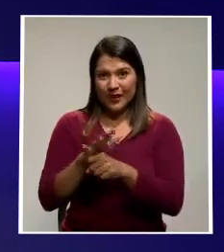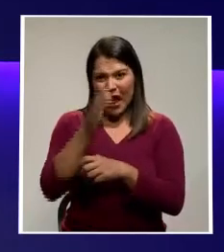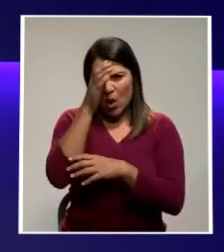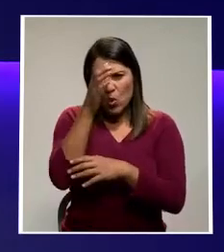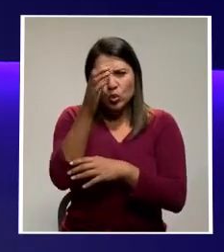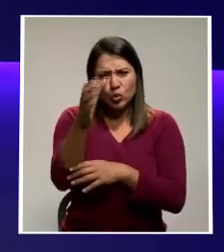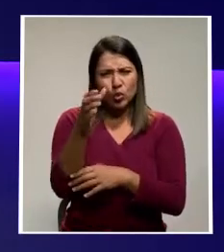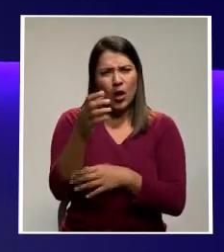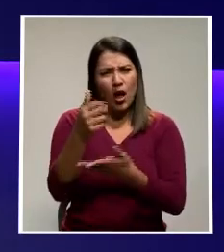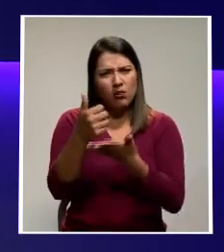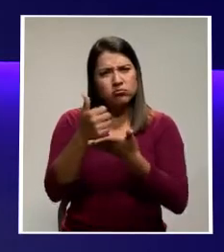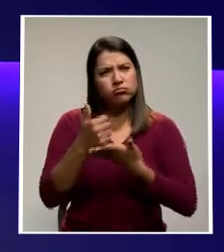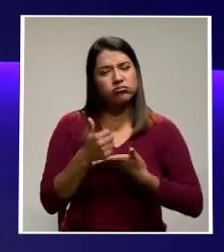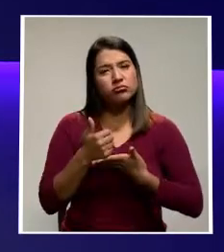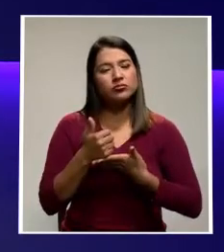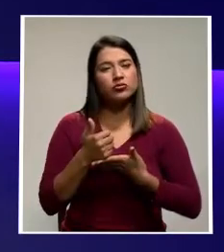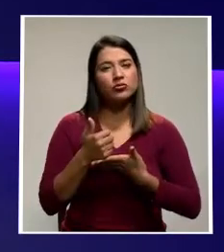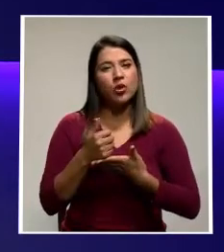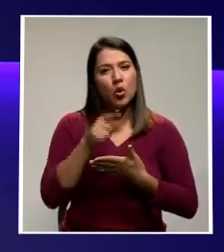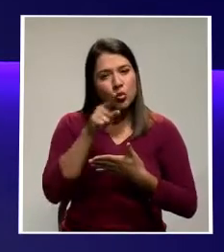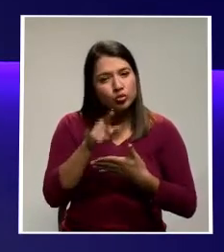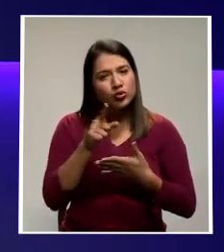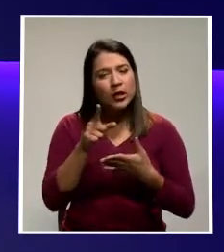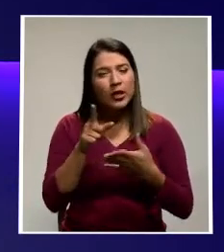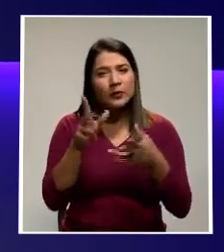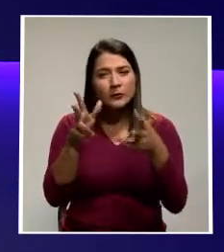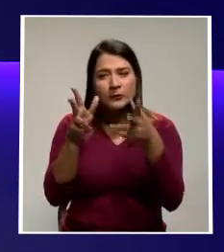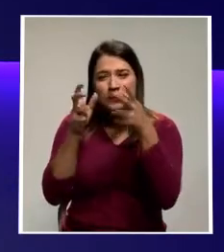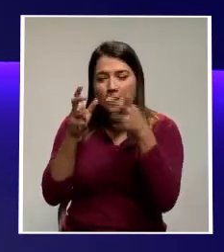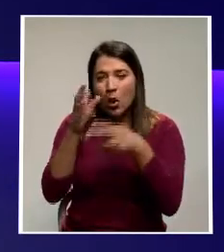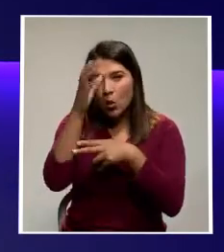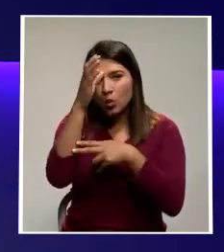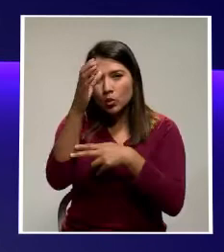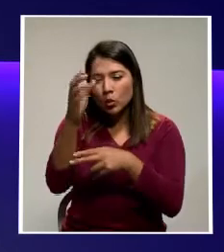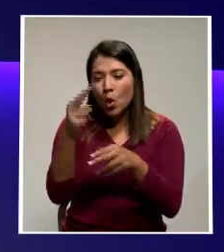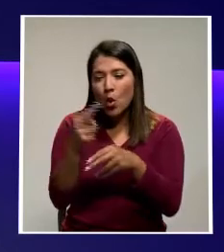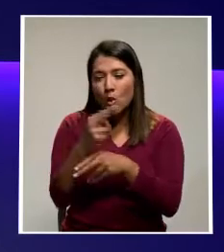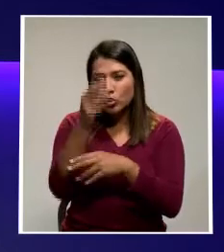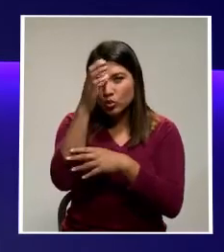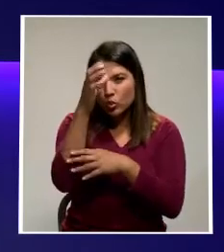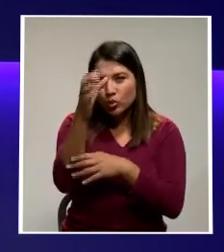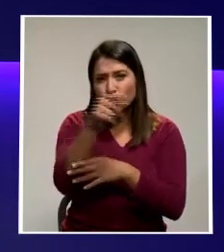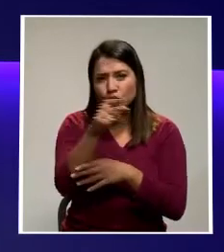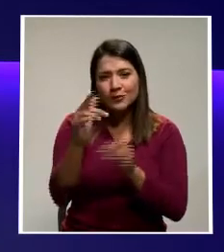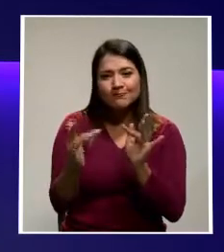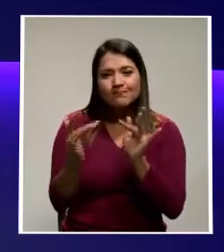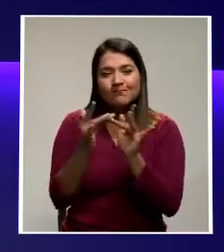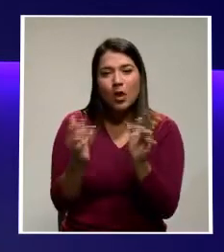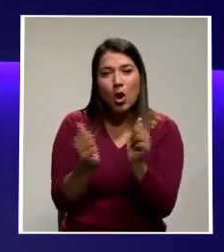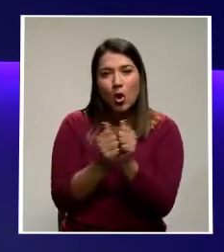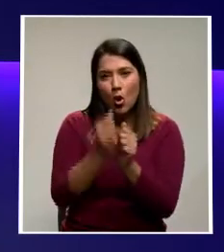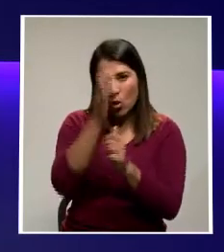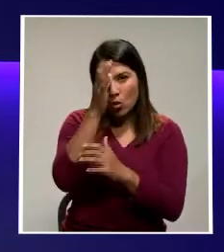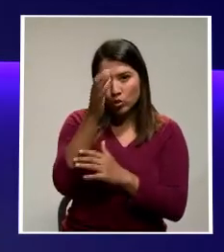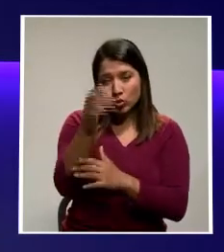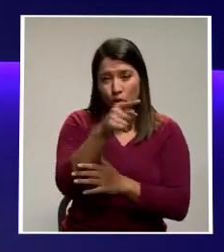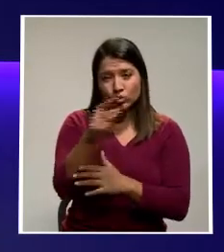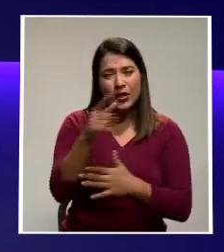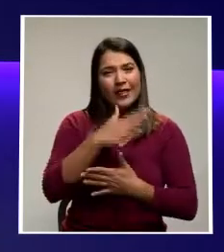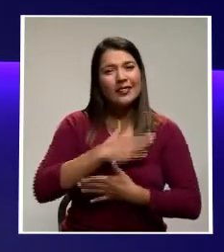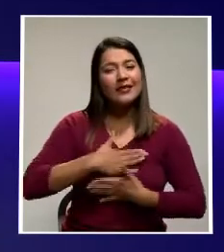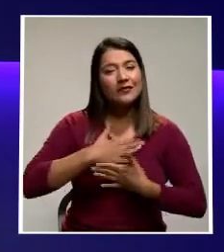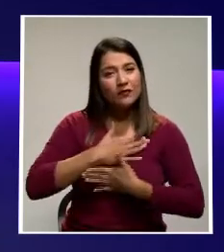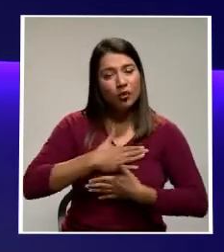bien. Consuma cultura, use la cultura, conéctese a la cultura, disfrute